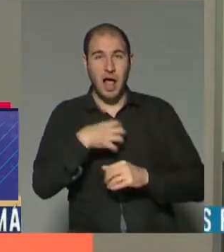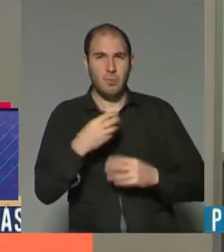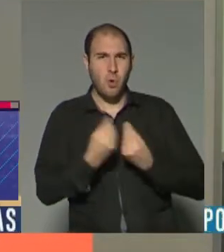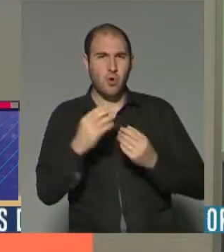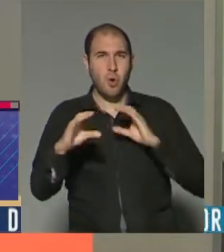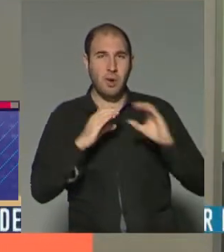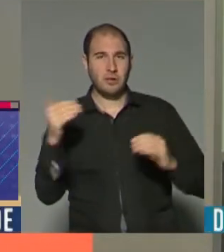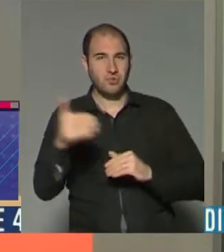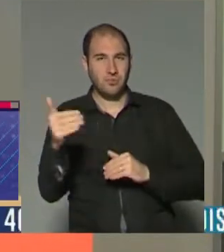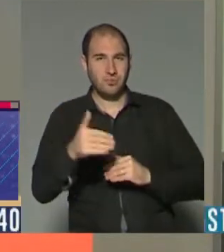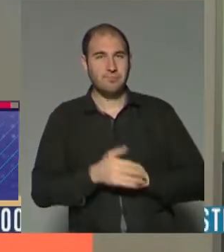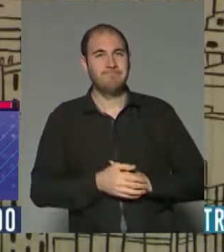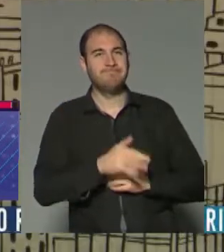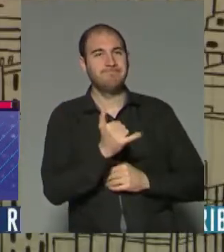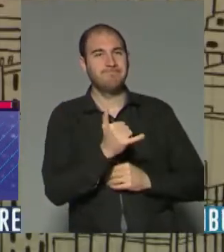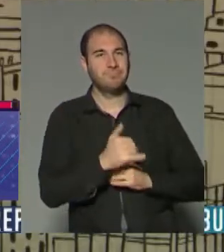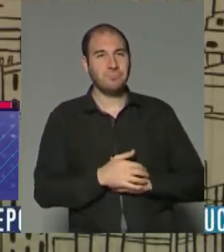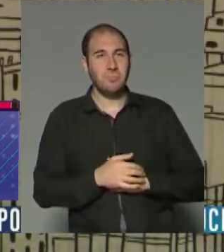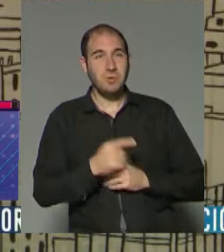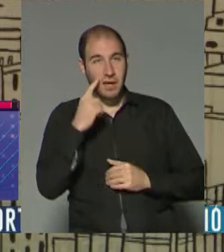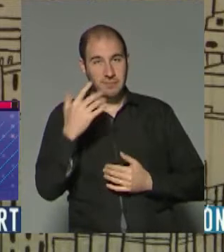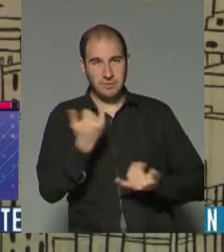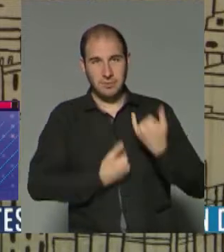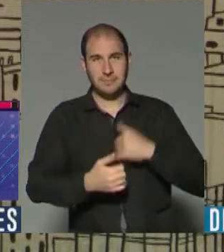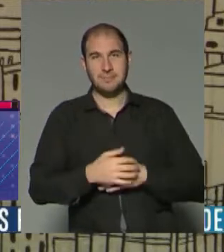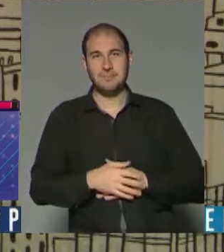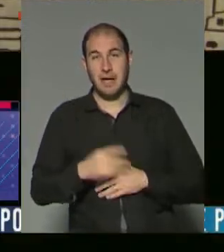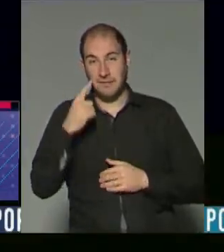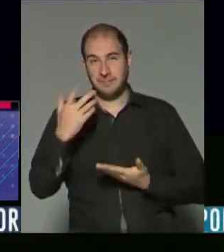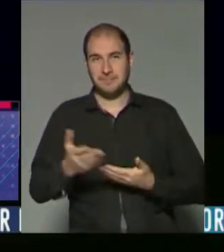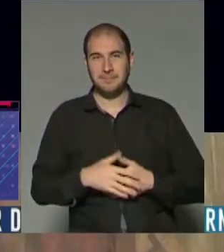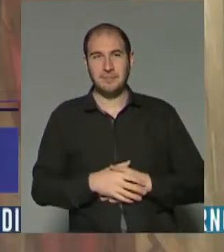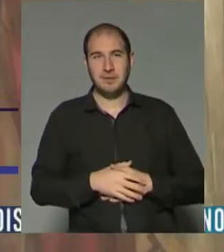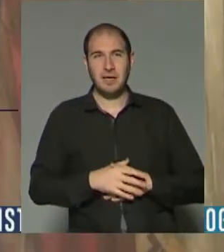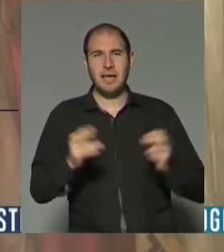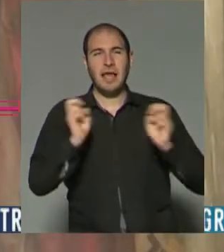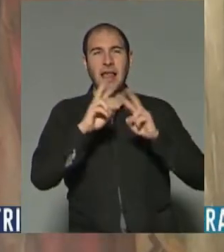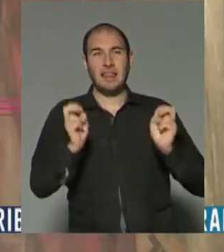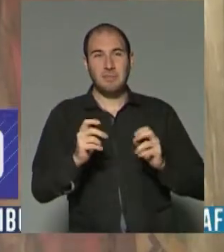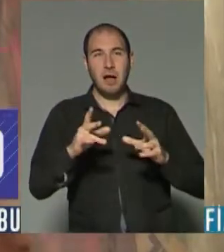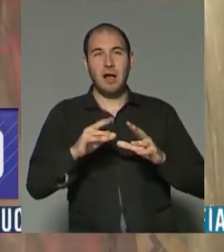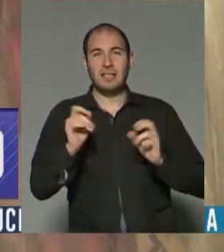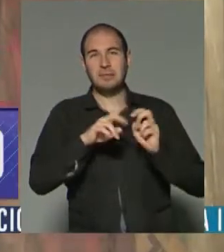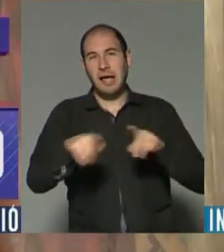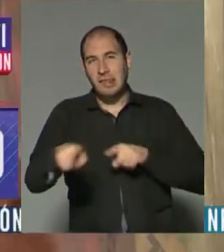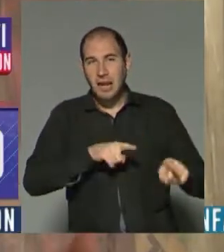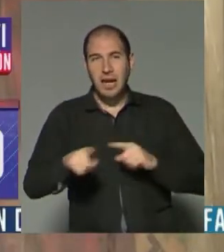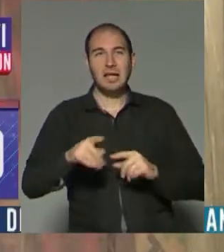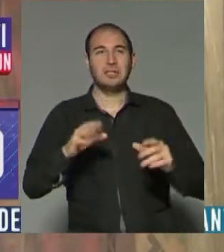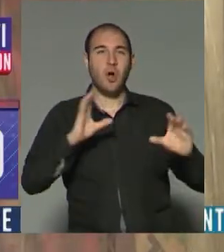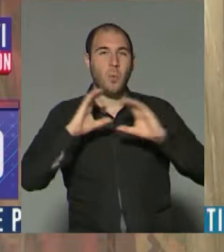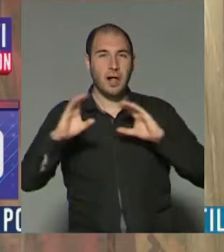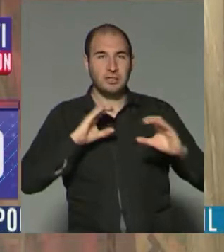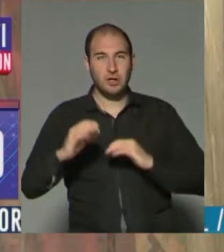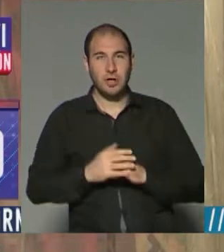de comunicación que estuvieron presentes. Exactamente, si quieren lo escuchamos. Bueno, vamos a ver lo que decía. Todo lo que tiene que ver con el mundo de internet y la